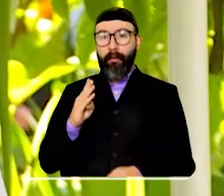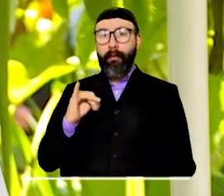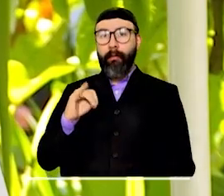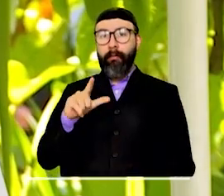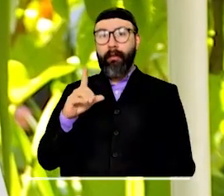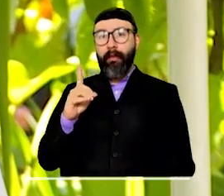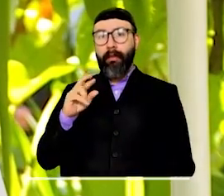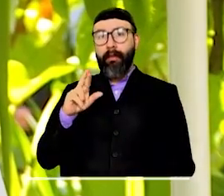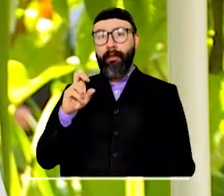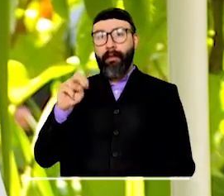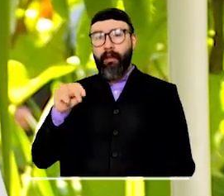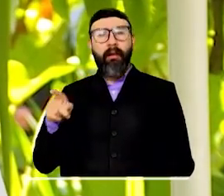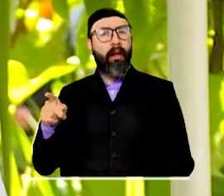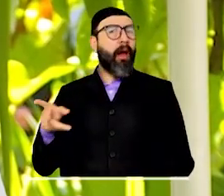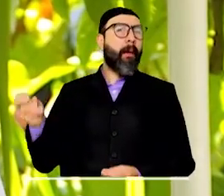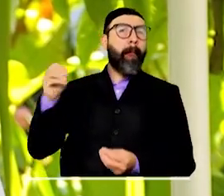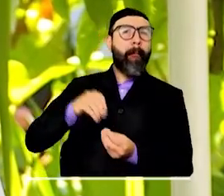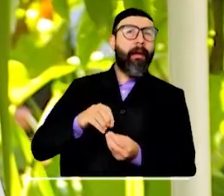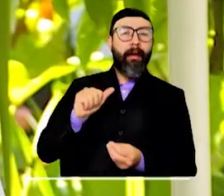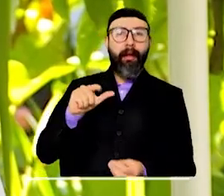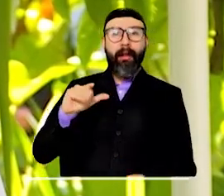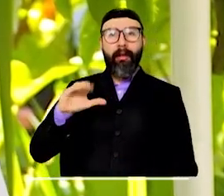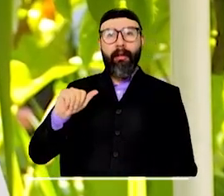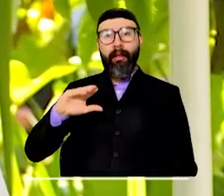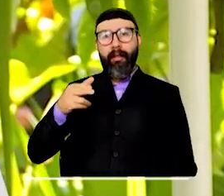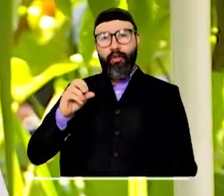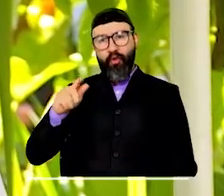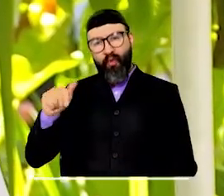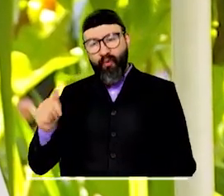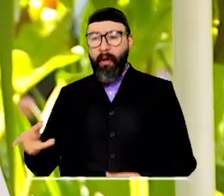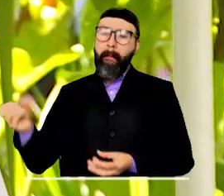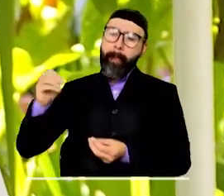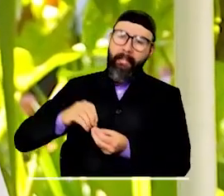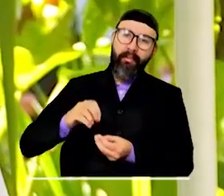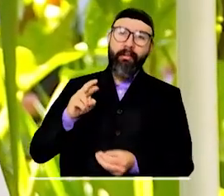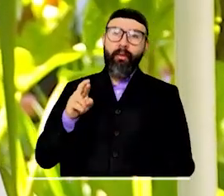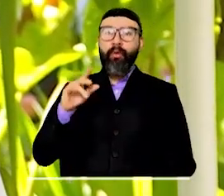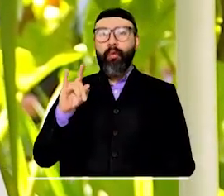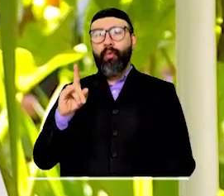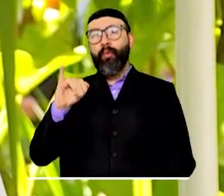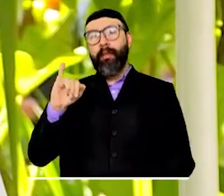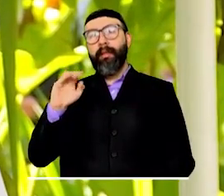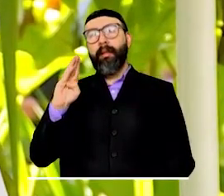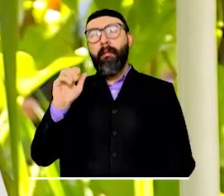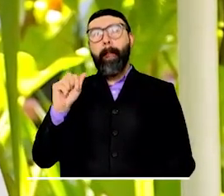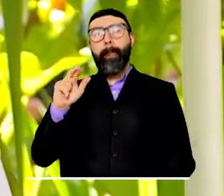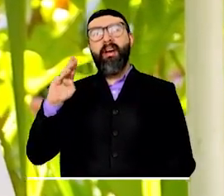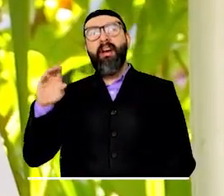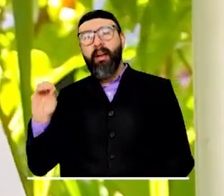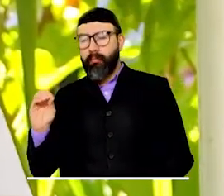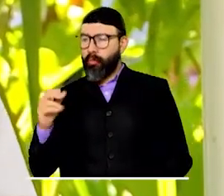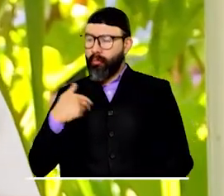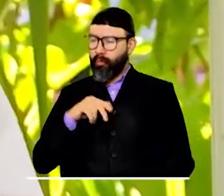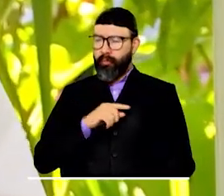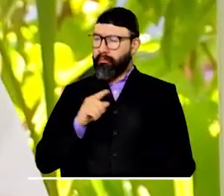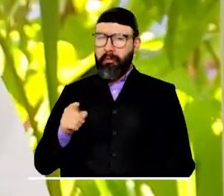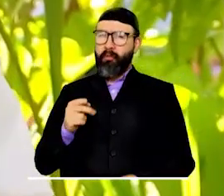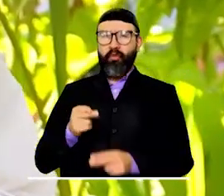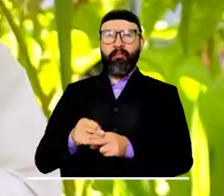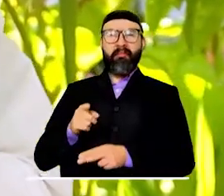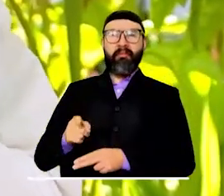tiene ruibarbo y tiene otros componentes que nosotros llamamos colerético y colagogo, es decir,